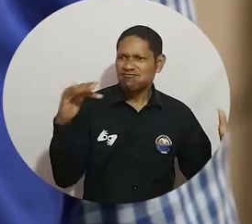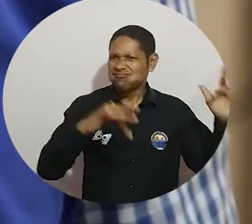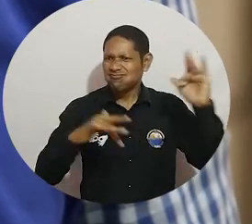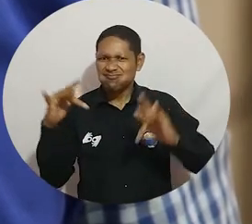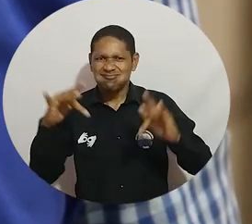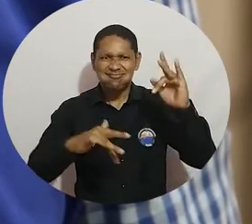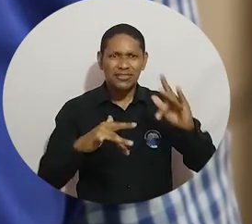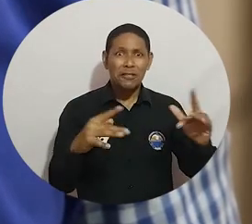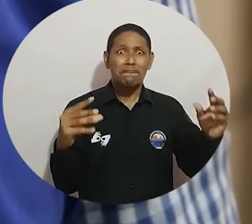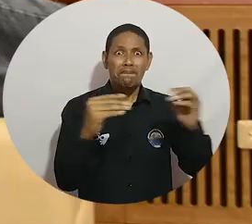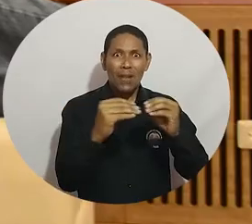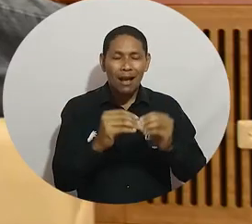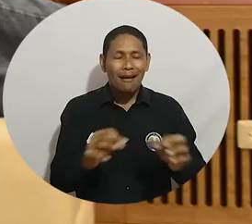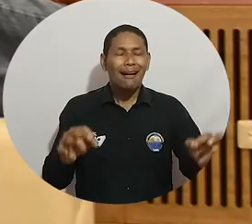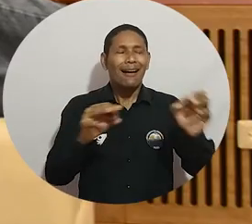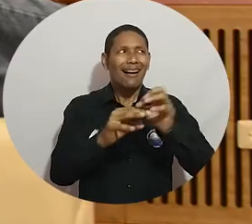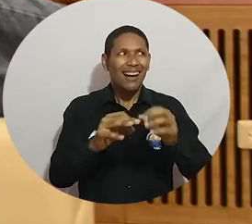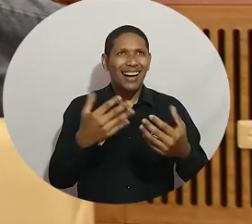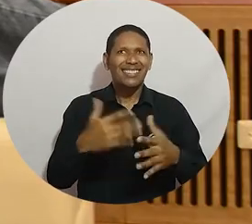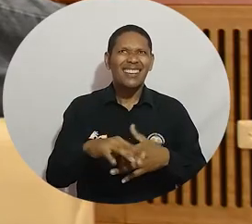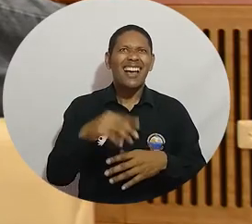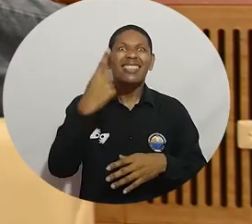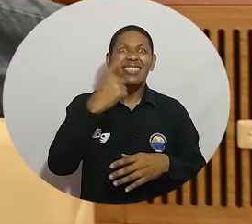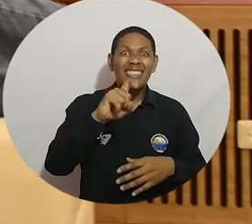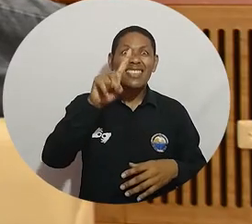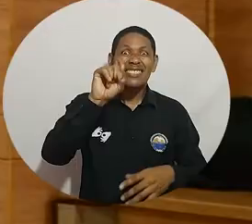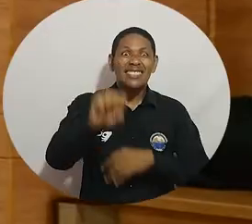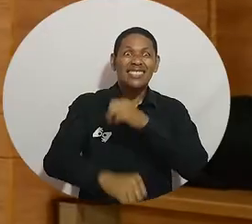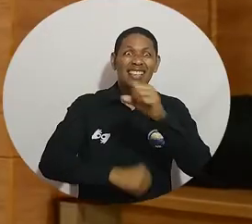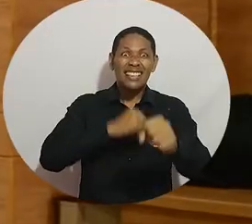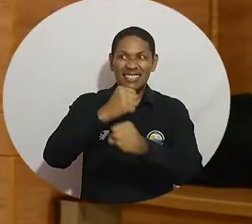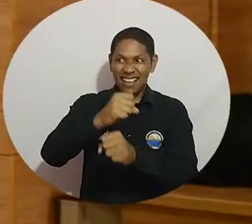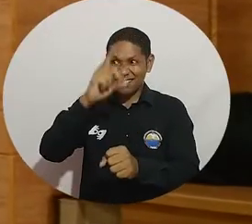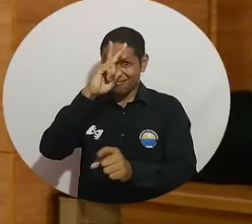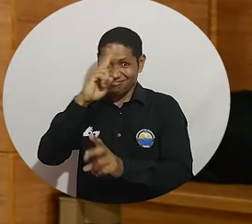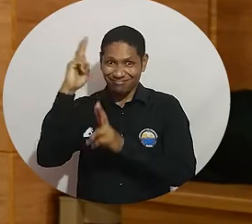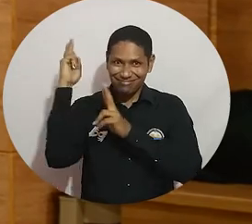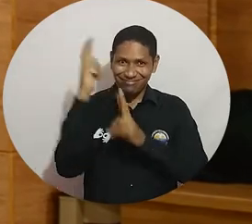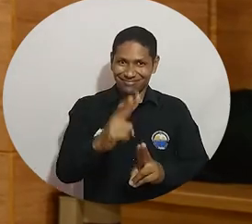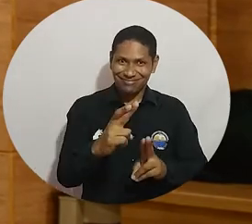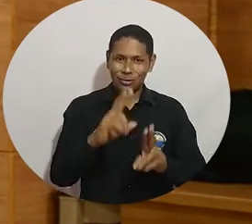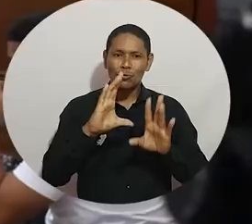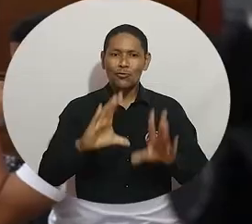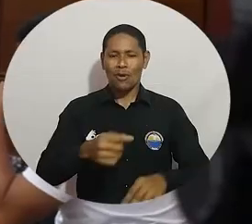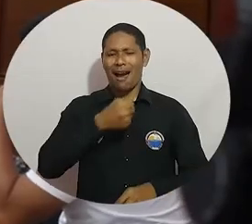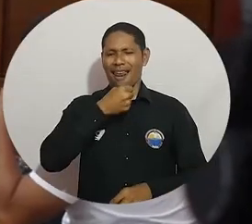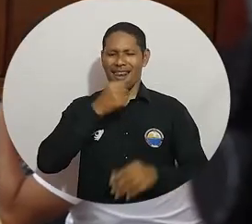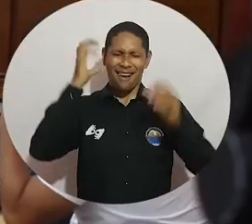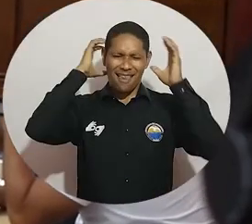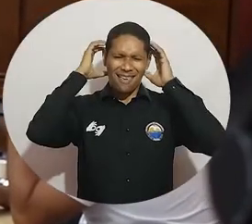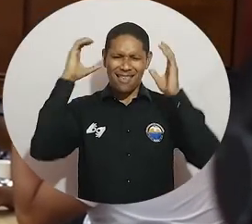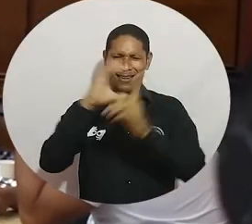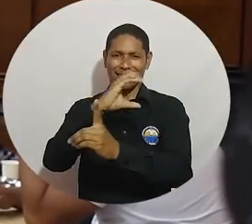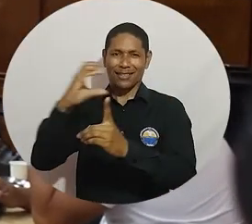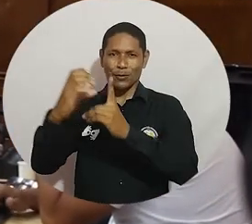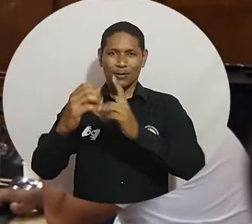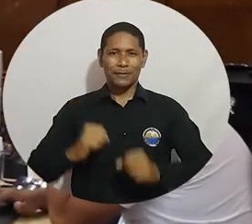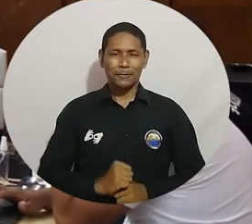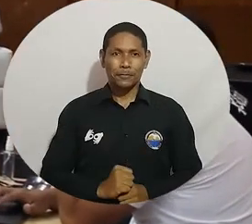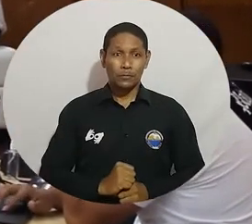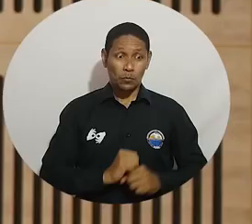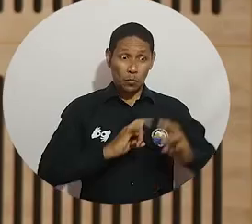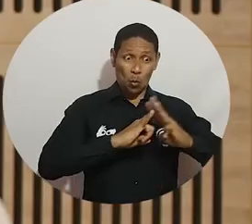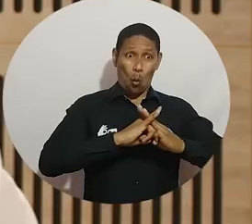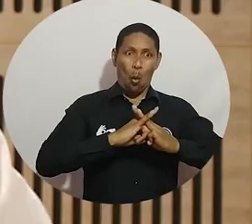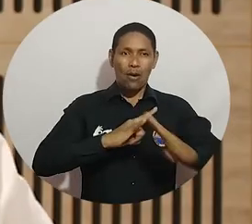comunidad universitaria y como conmemoración del aniversario número 16 de la emisora cultural. Uni